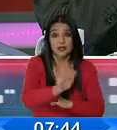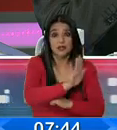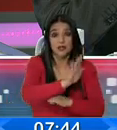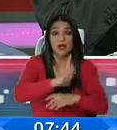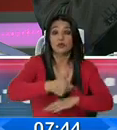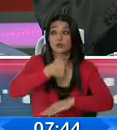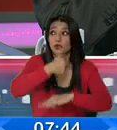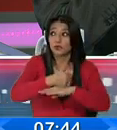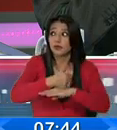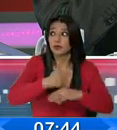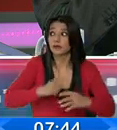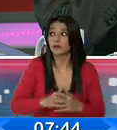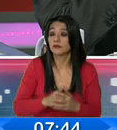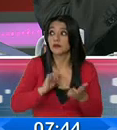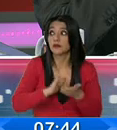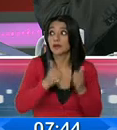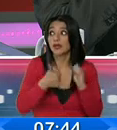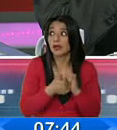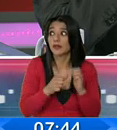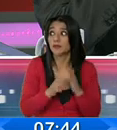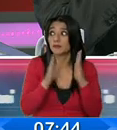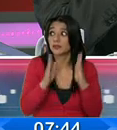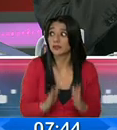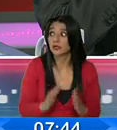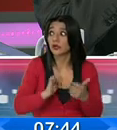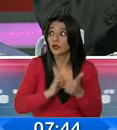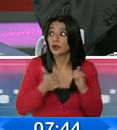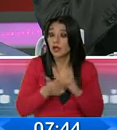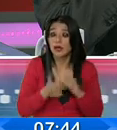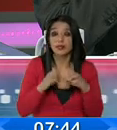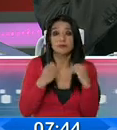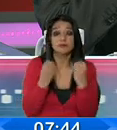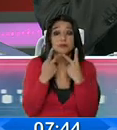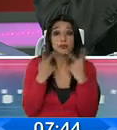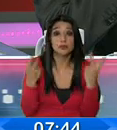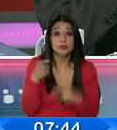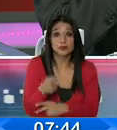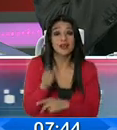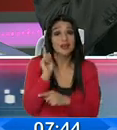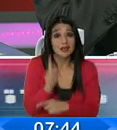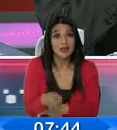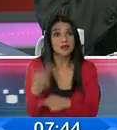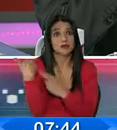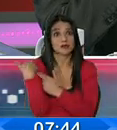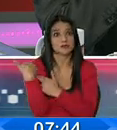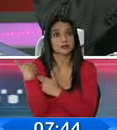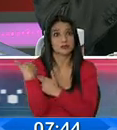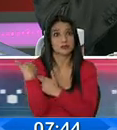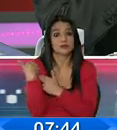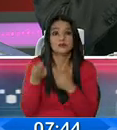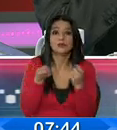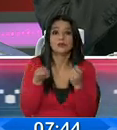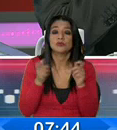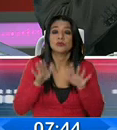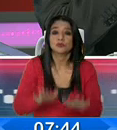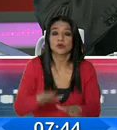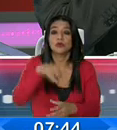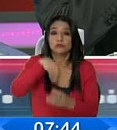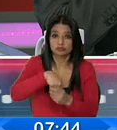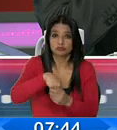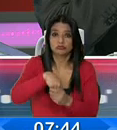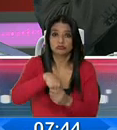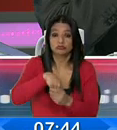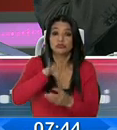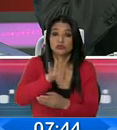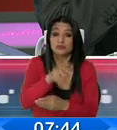autoridad, en cada ministerio, en cada entidad pública, sea el responsable del control interno de